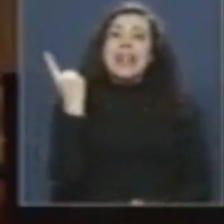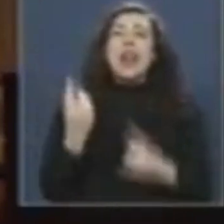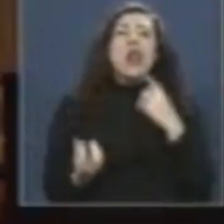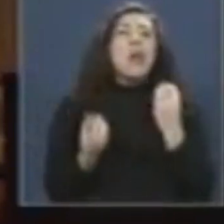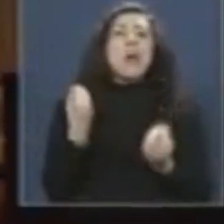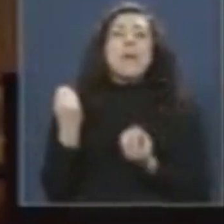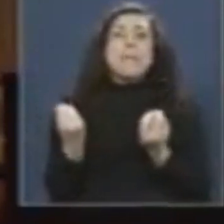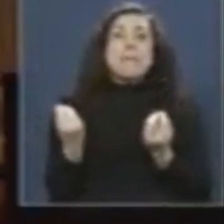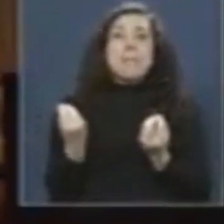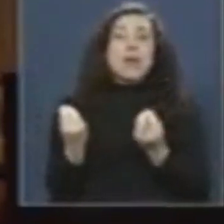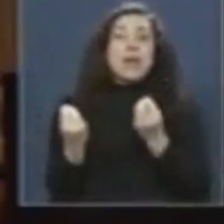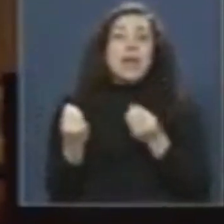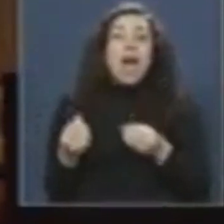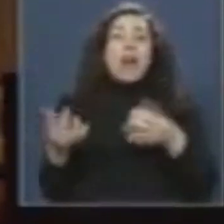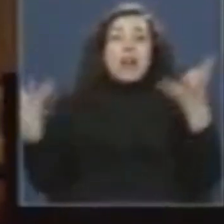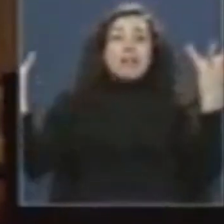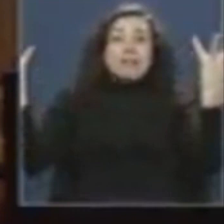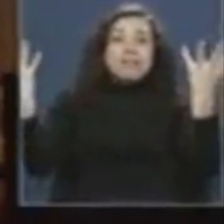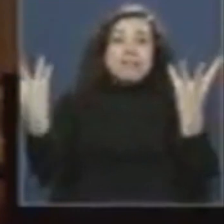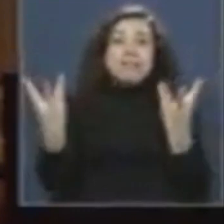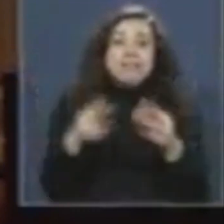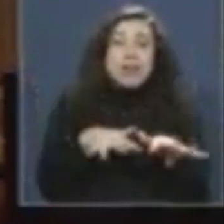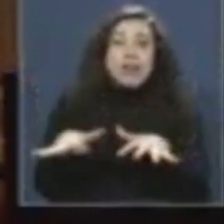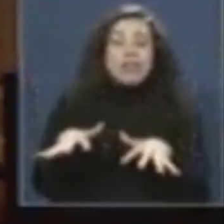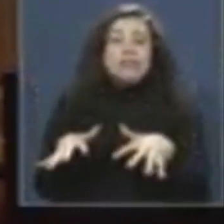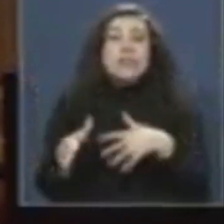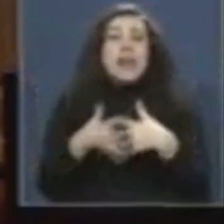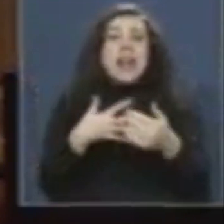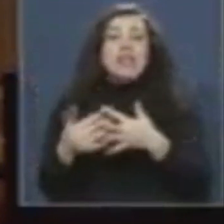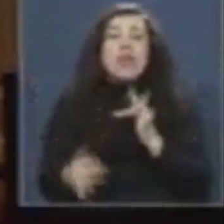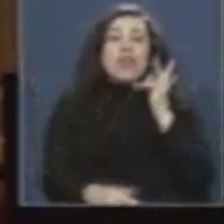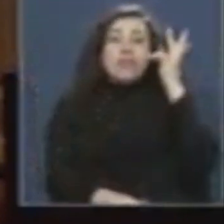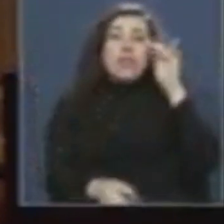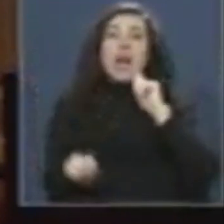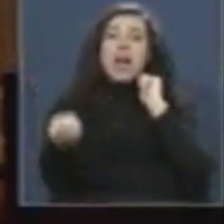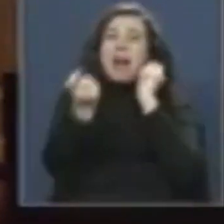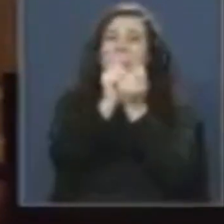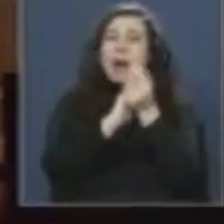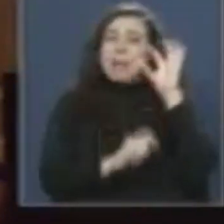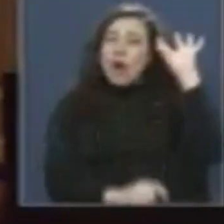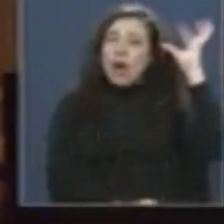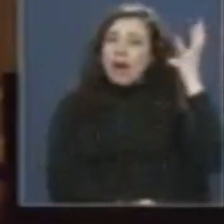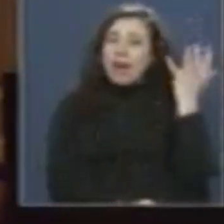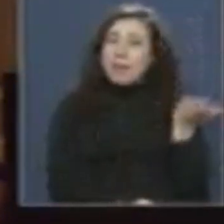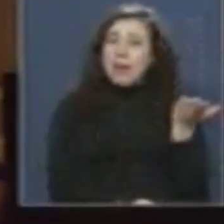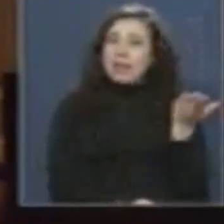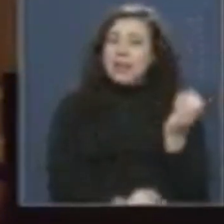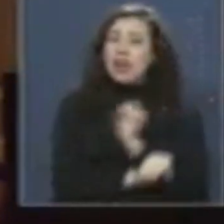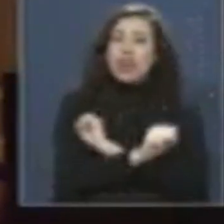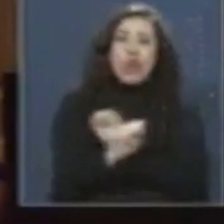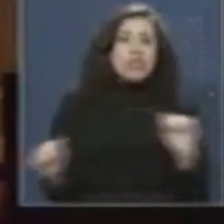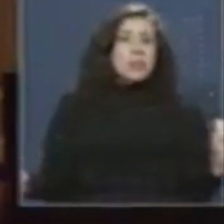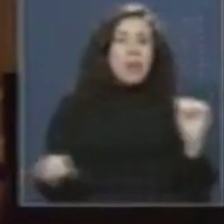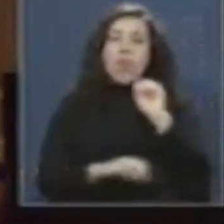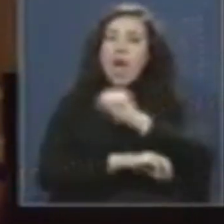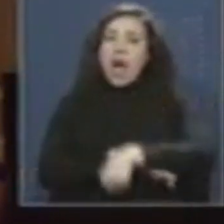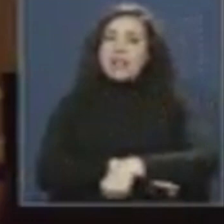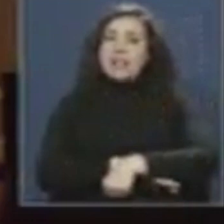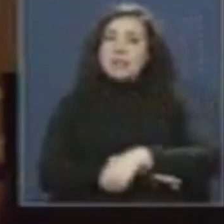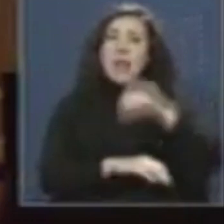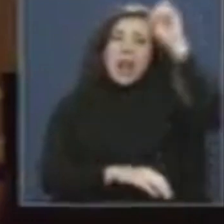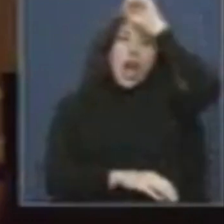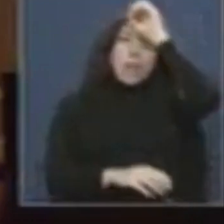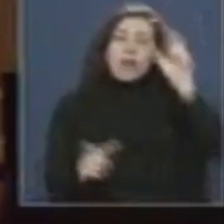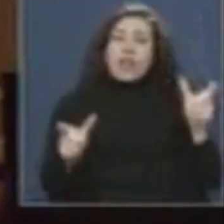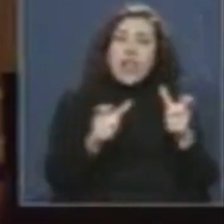Porque en la escasez de recursos naturales que vamos a tener en el futuro, con el cambio climático, no es aceptable la posición del Consejo